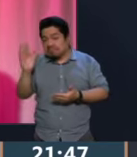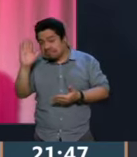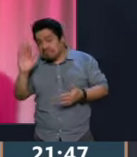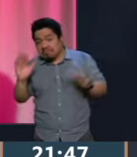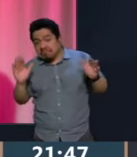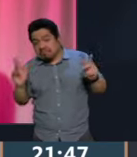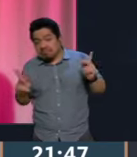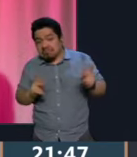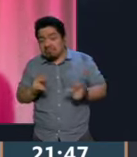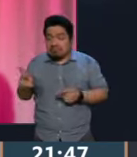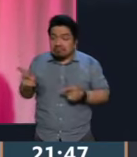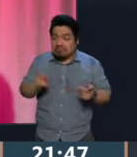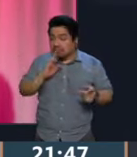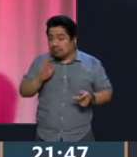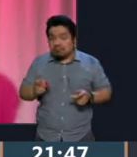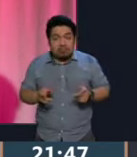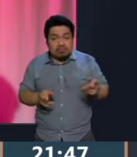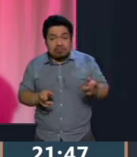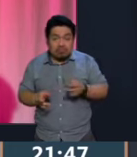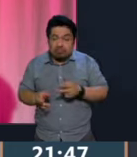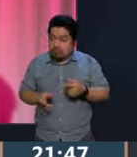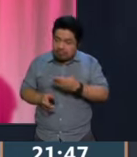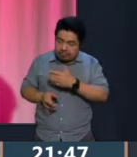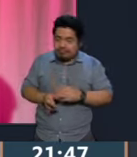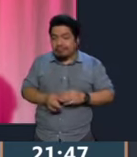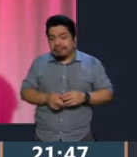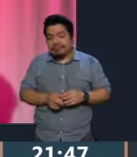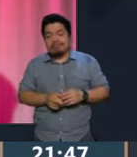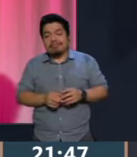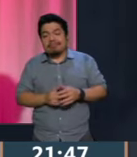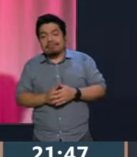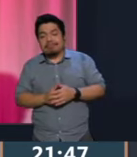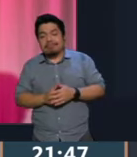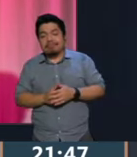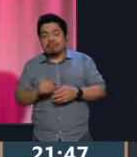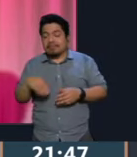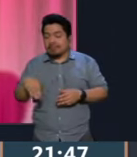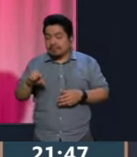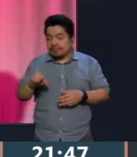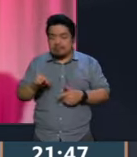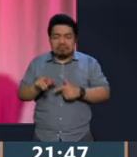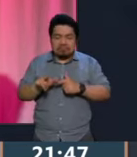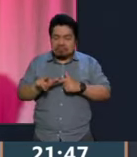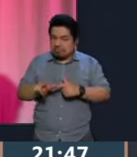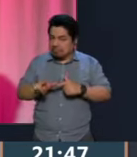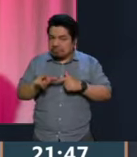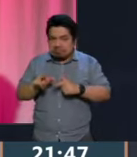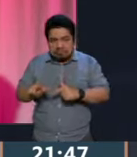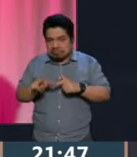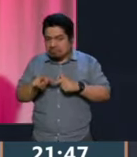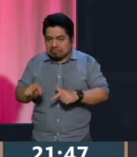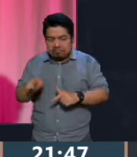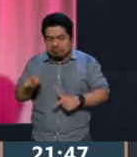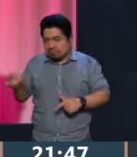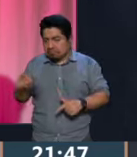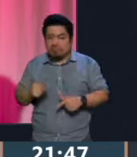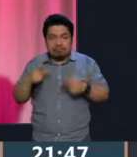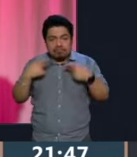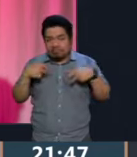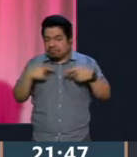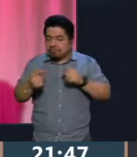preguntar? ¿Digo contestar? Pues... adelante. En nuestro caso, en Movimiento Ciudadano, seguiremos yendo a encontrarnos con la